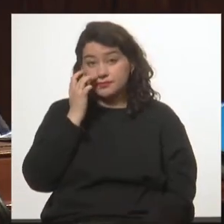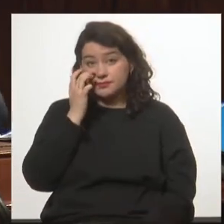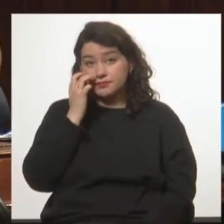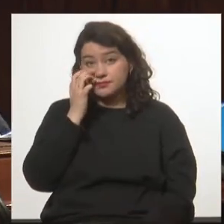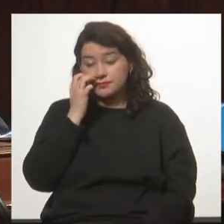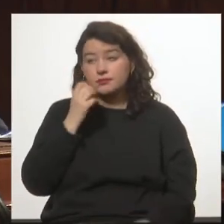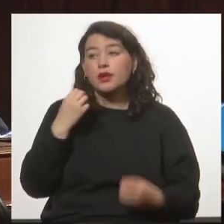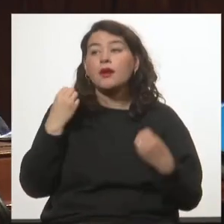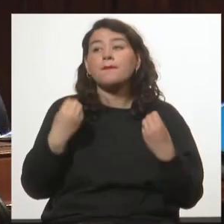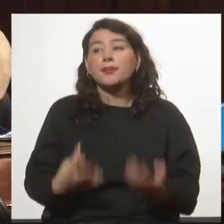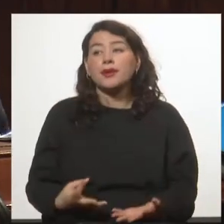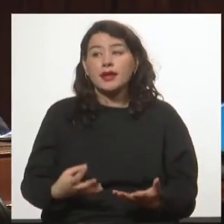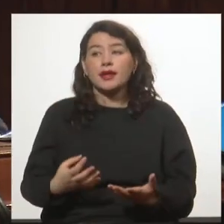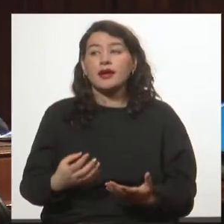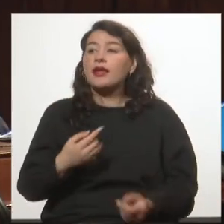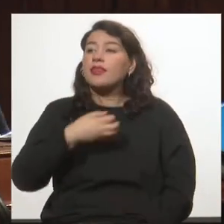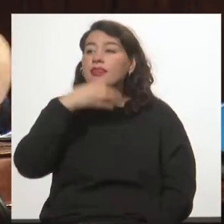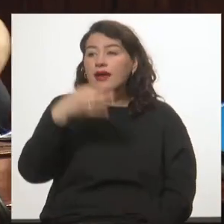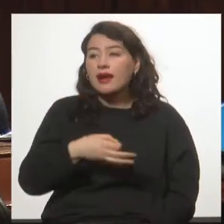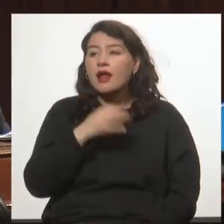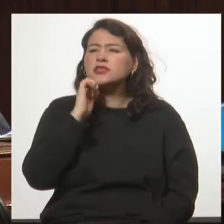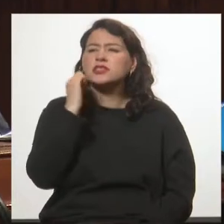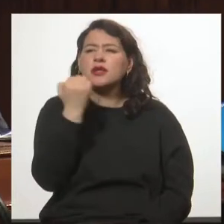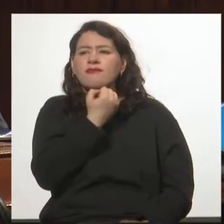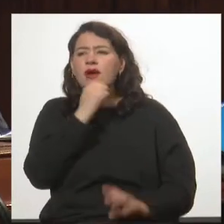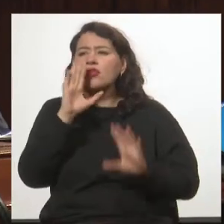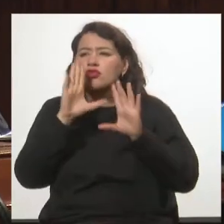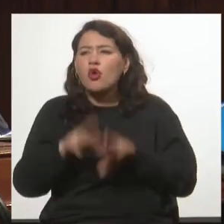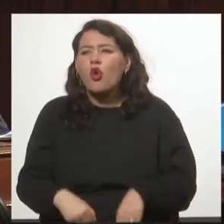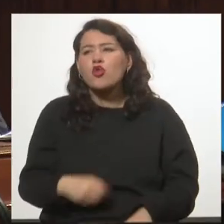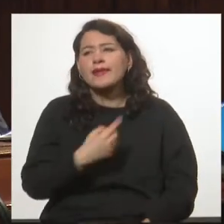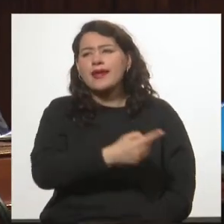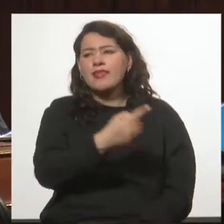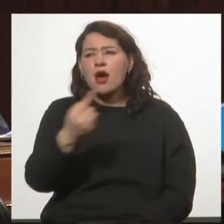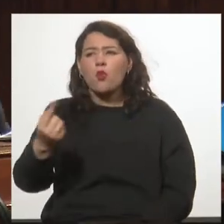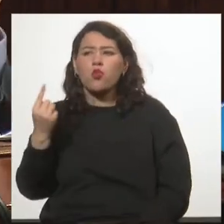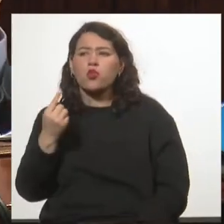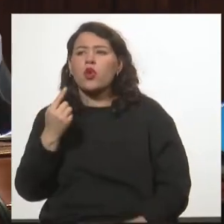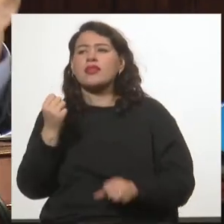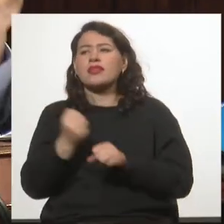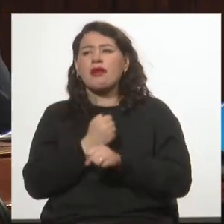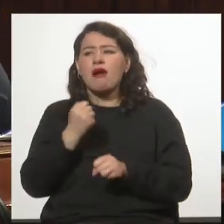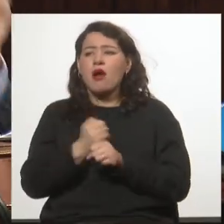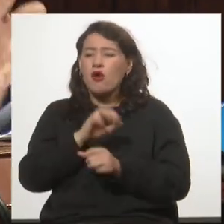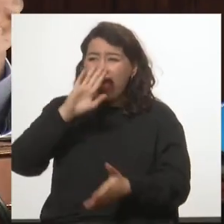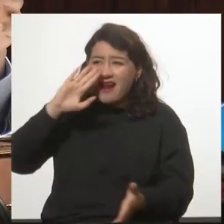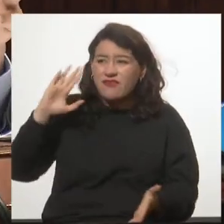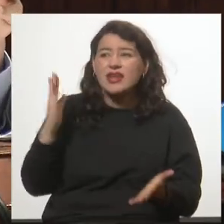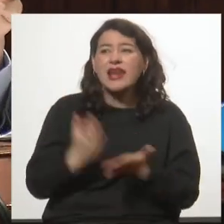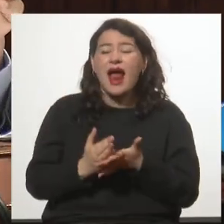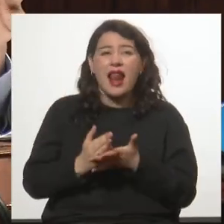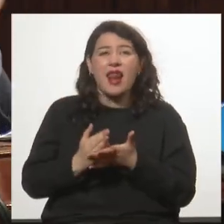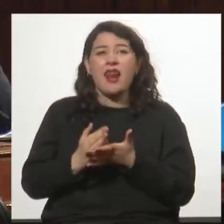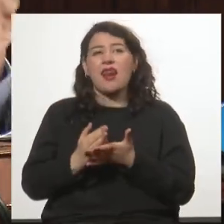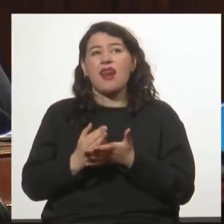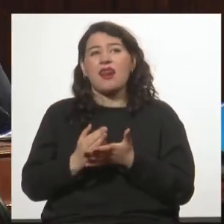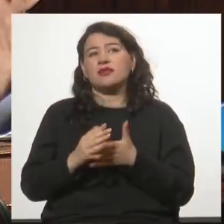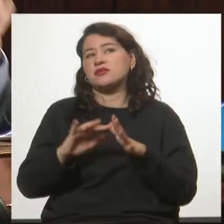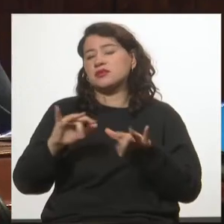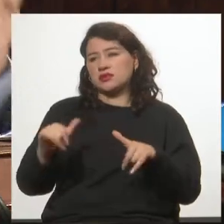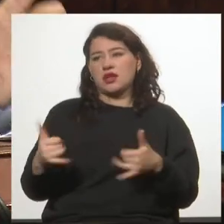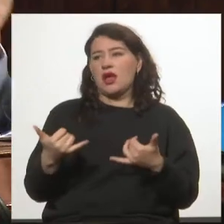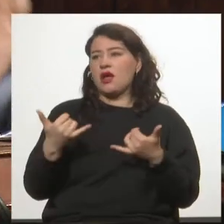porque se recurrió a declarar reservadas todas y cada una de las actuaciones y al final de todo ya ha